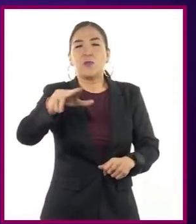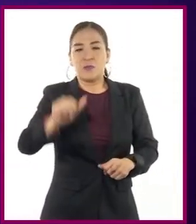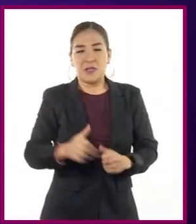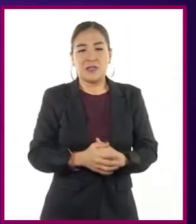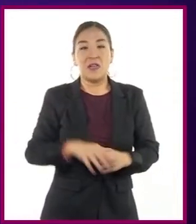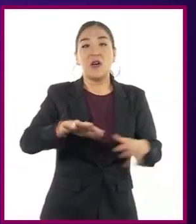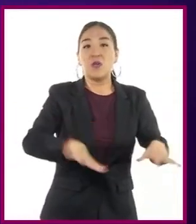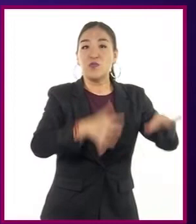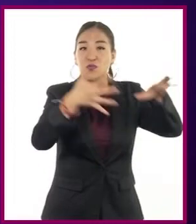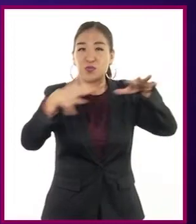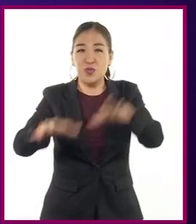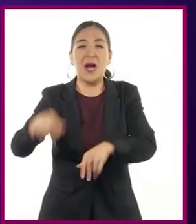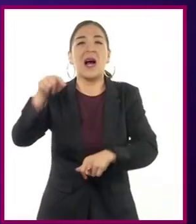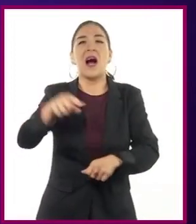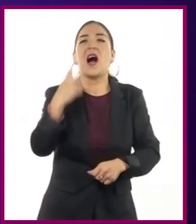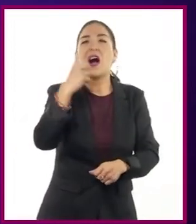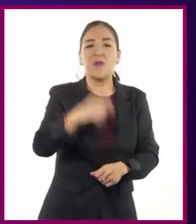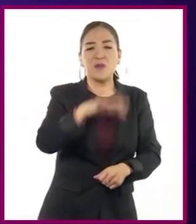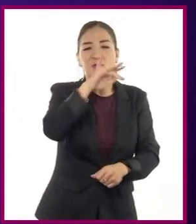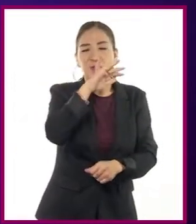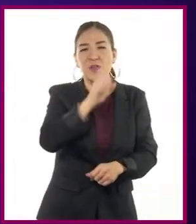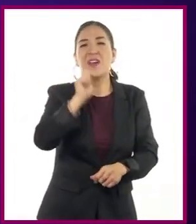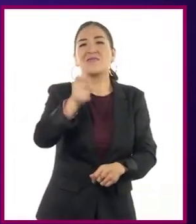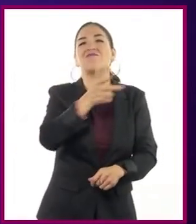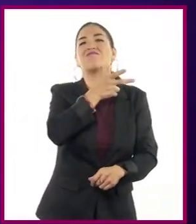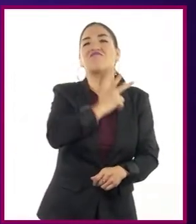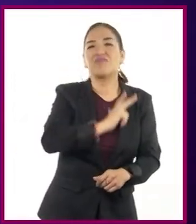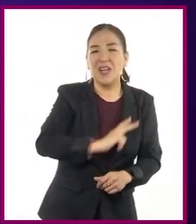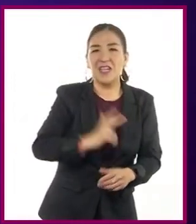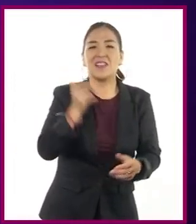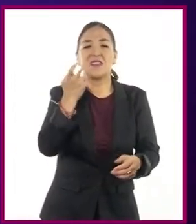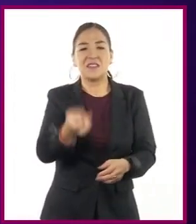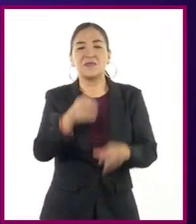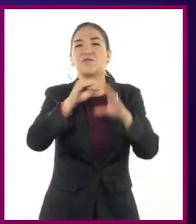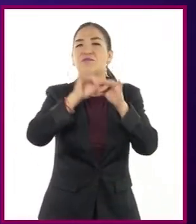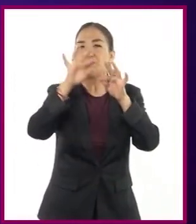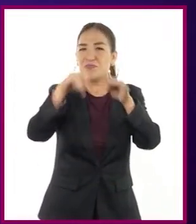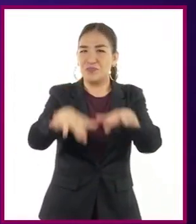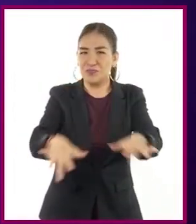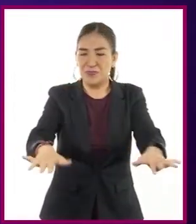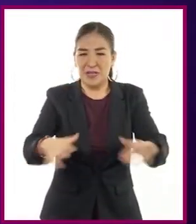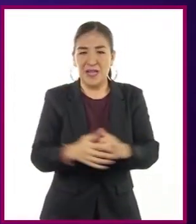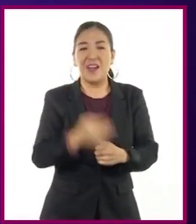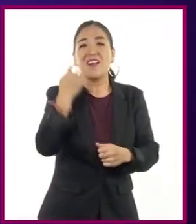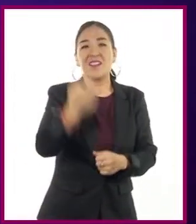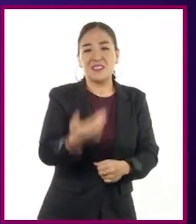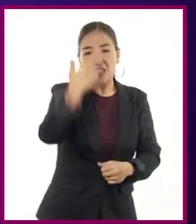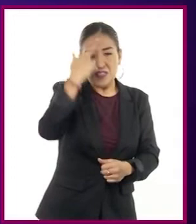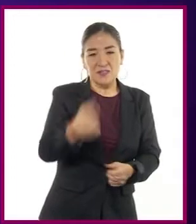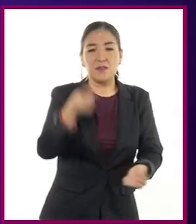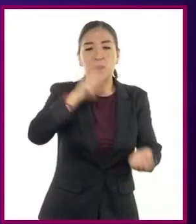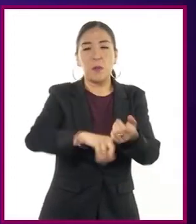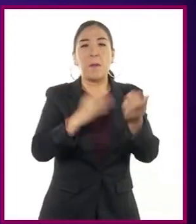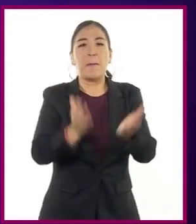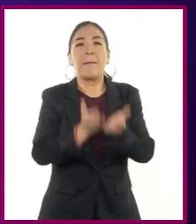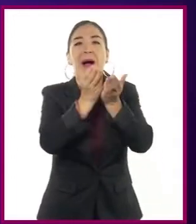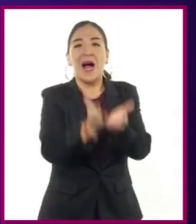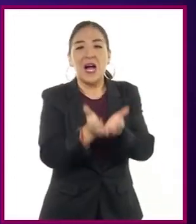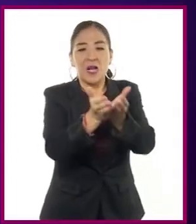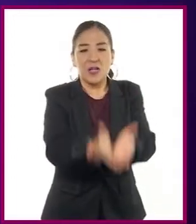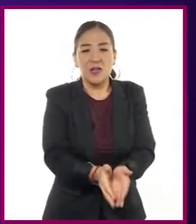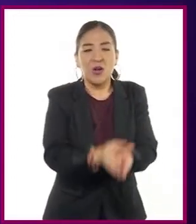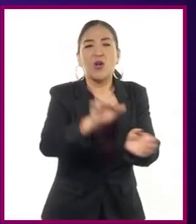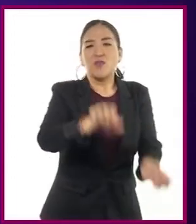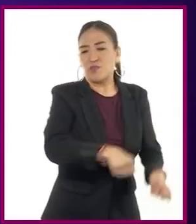Los océanos son contaminados por sustancias tóxicas, como los derivados del petróleo, que son arrojados desde los buques o barcos, lo